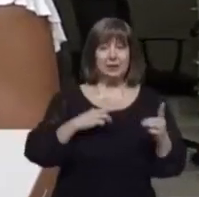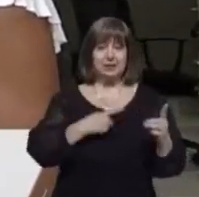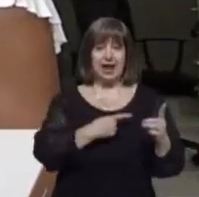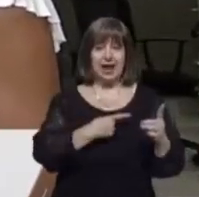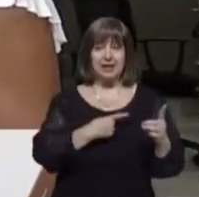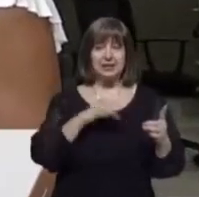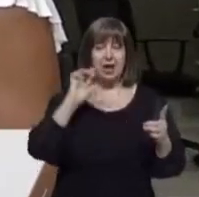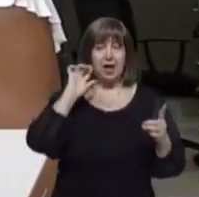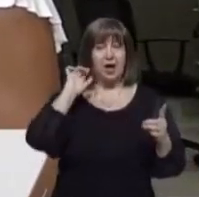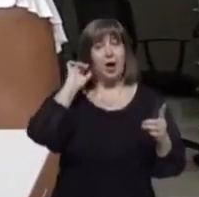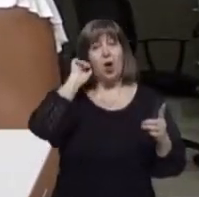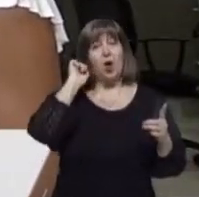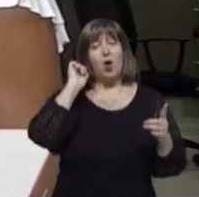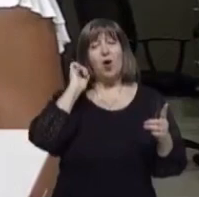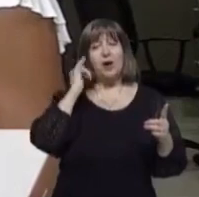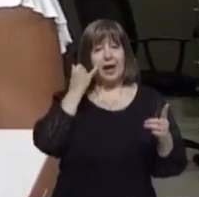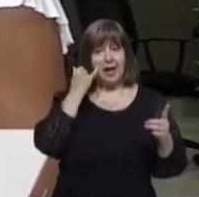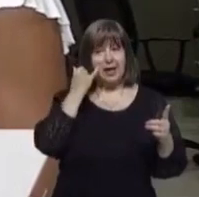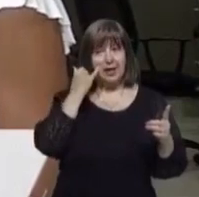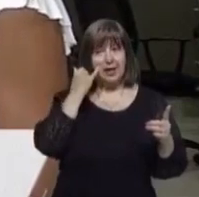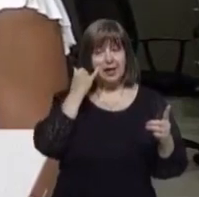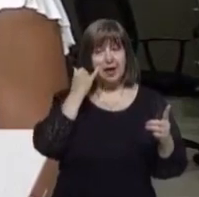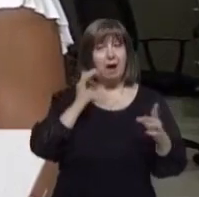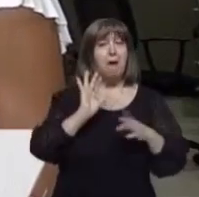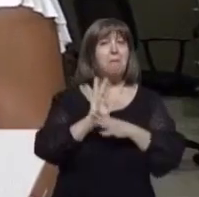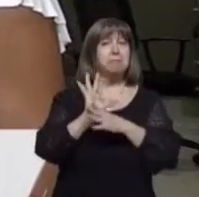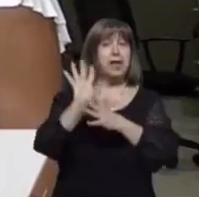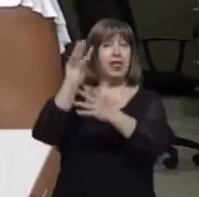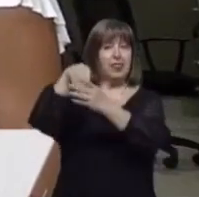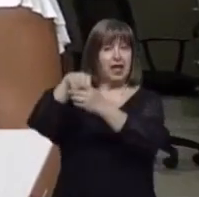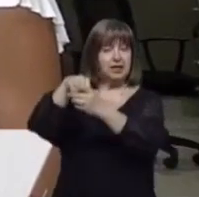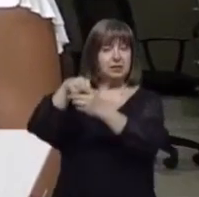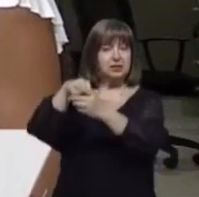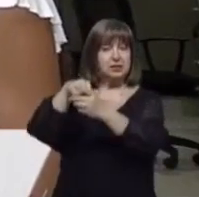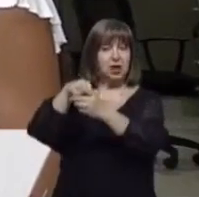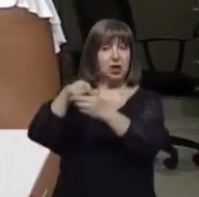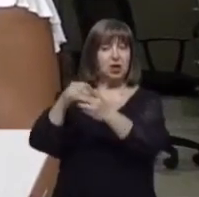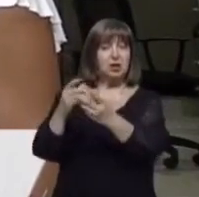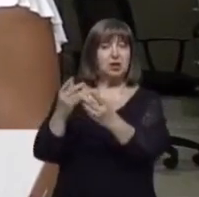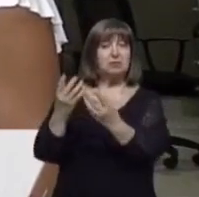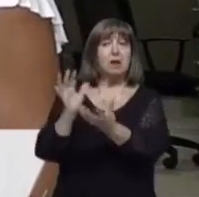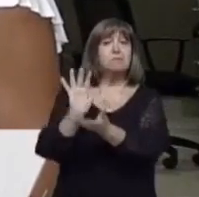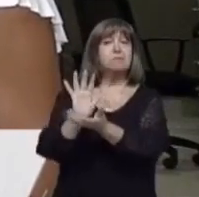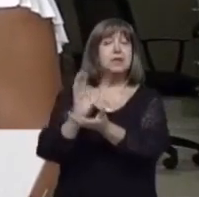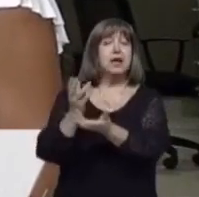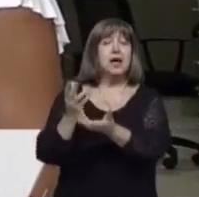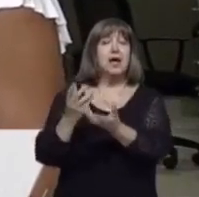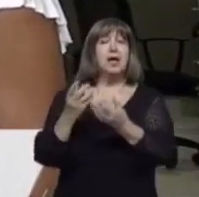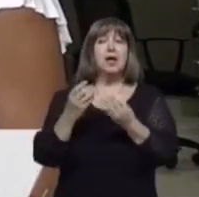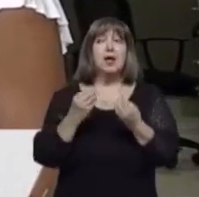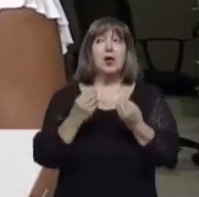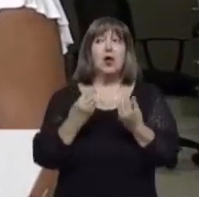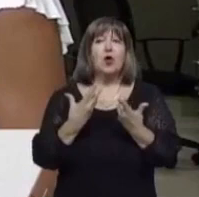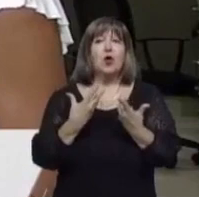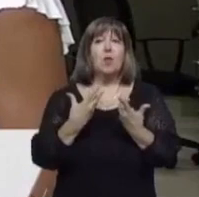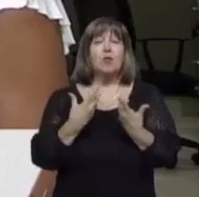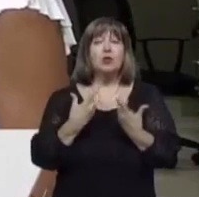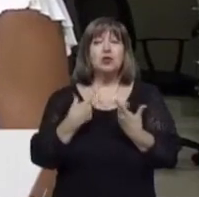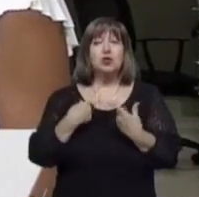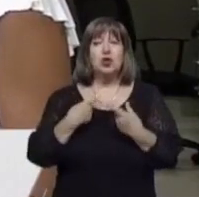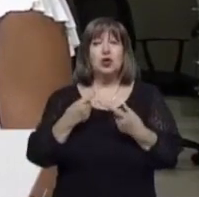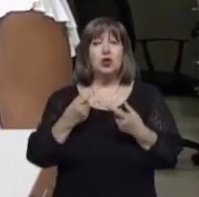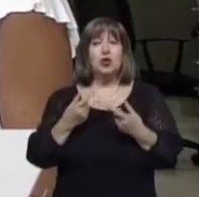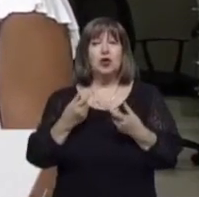gay, en este caso de lo que significaba el instituto y la figura del instituto, y otra cosa es cómo uno aplica